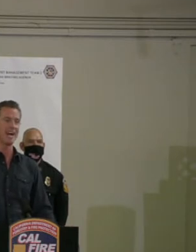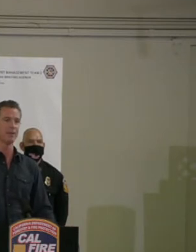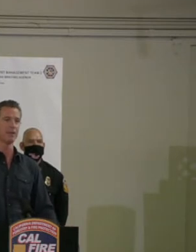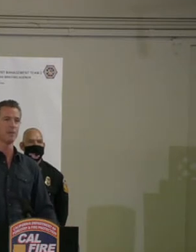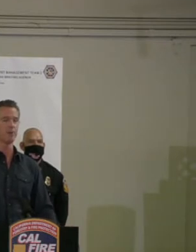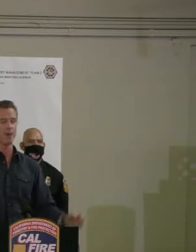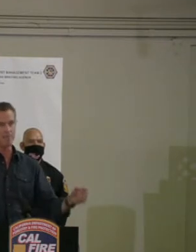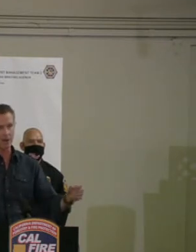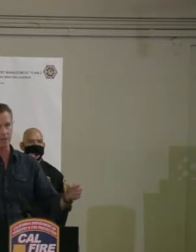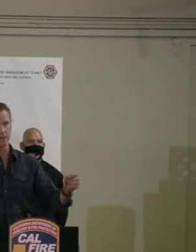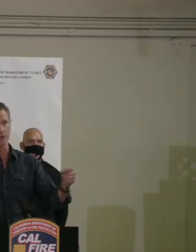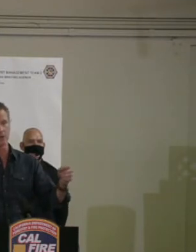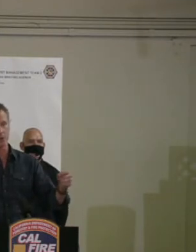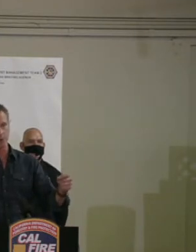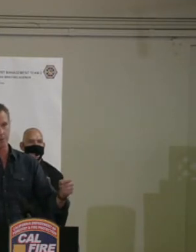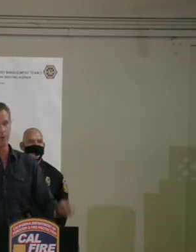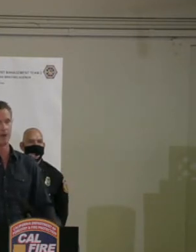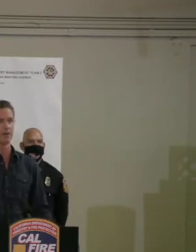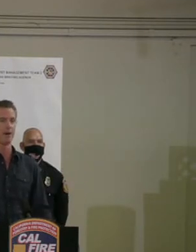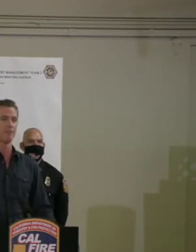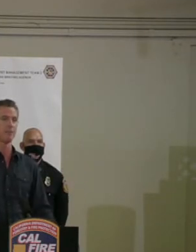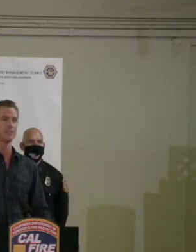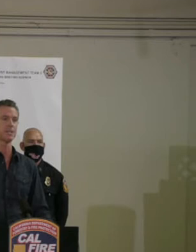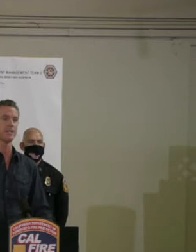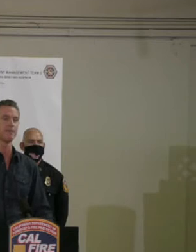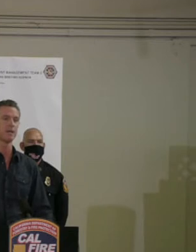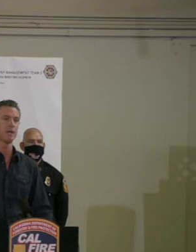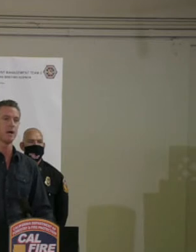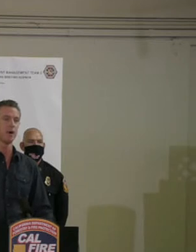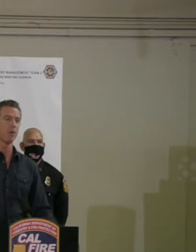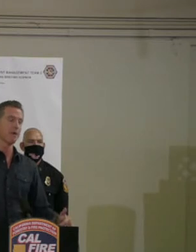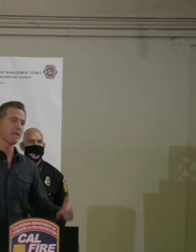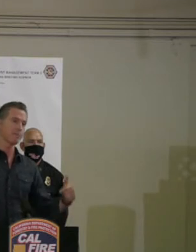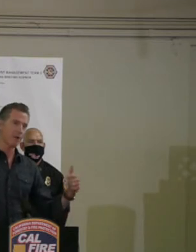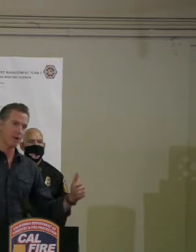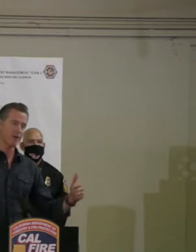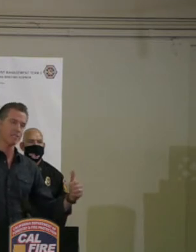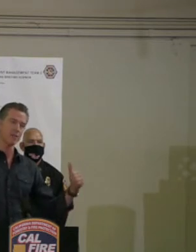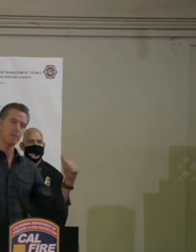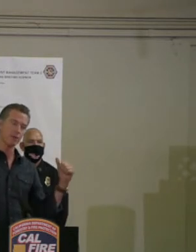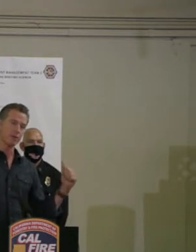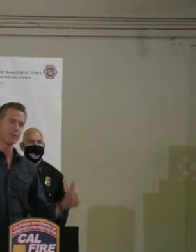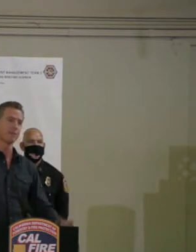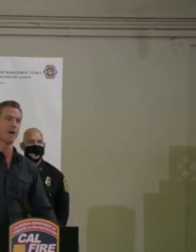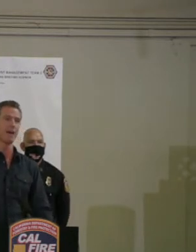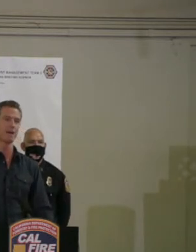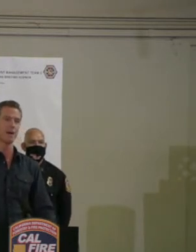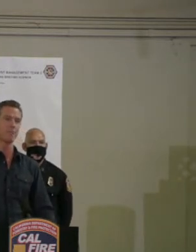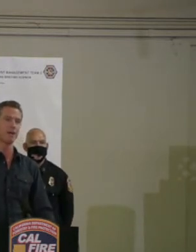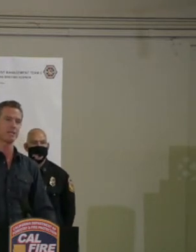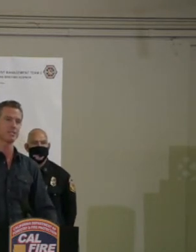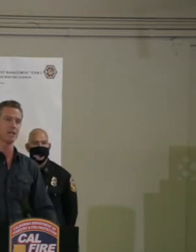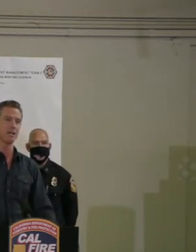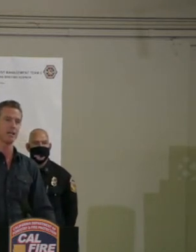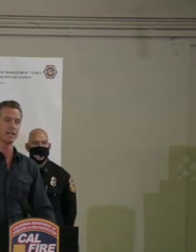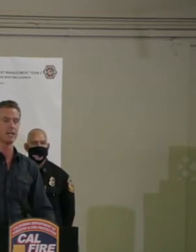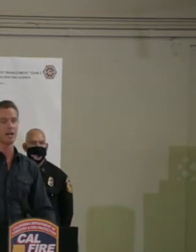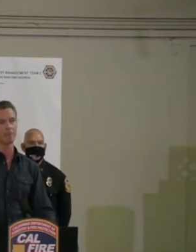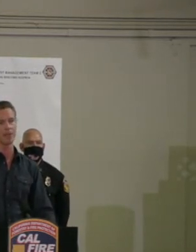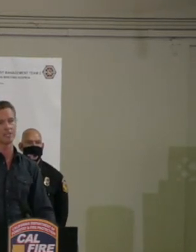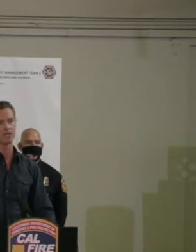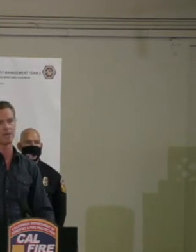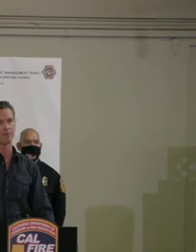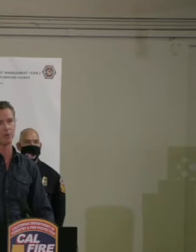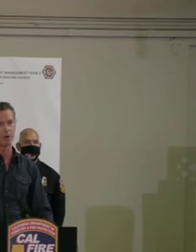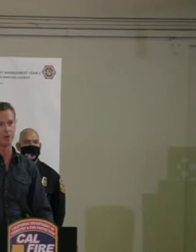cual estamos hablando aquí a lo ancho de la parte norte del estado principalmente logramos progreso en el incendio